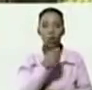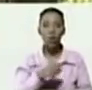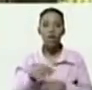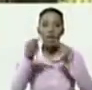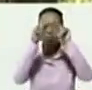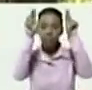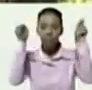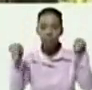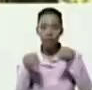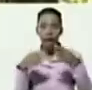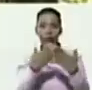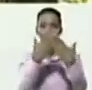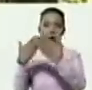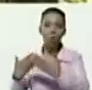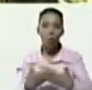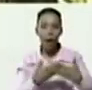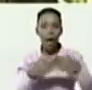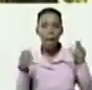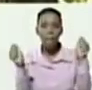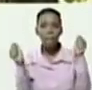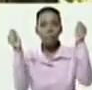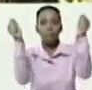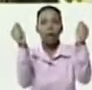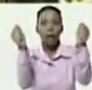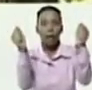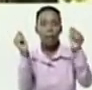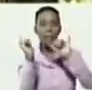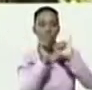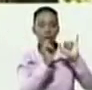escuelas con esas figuras.